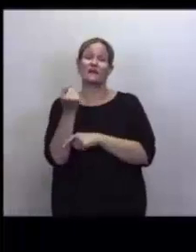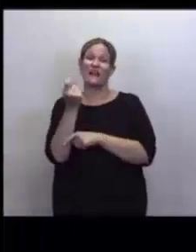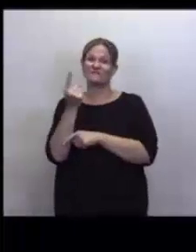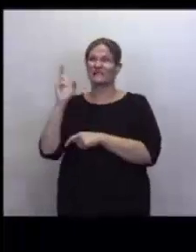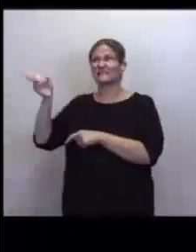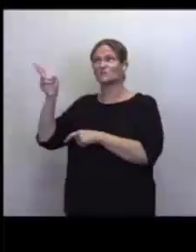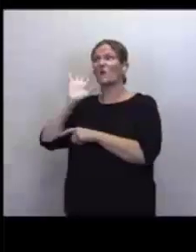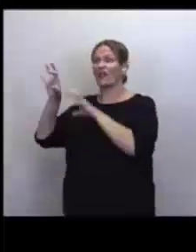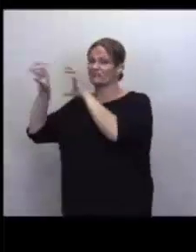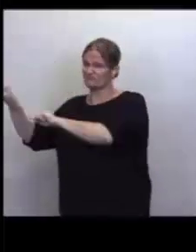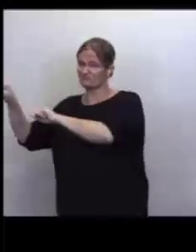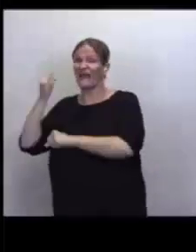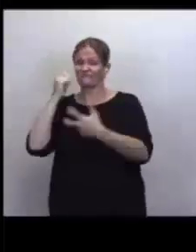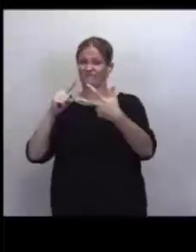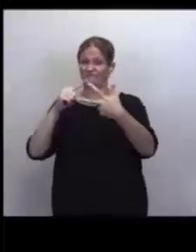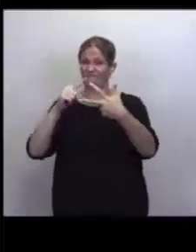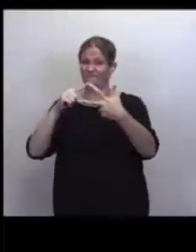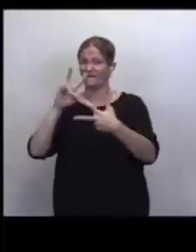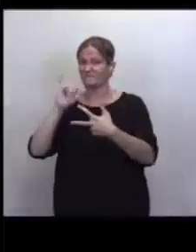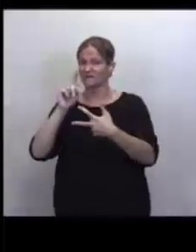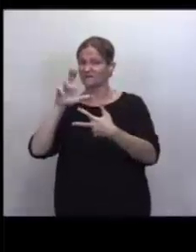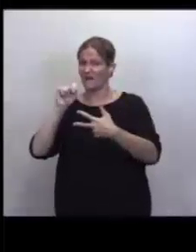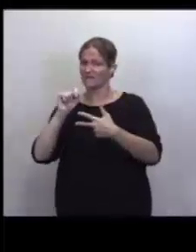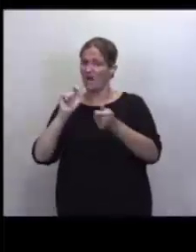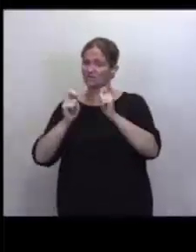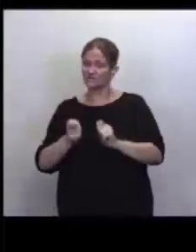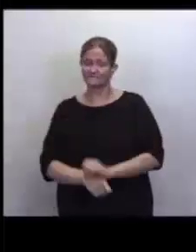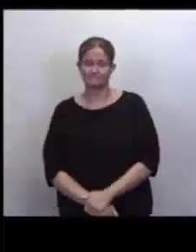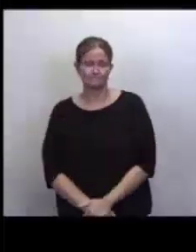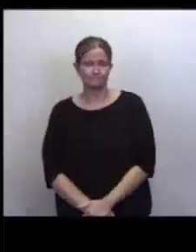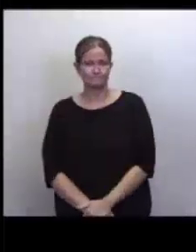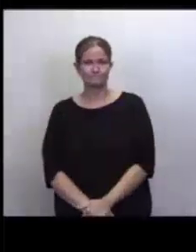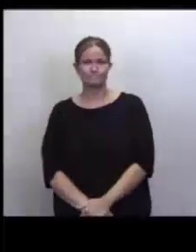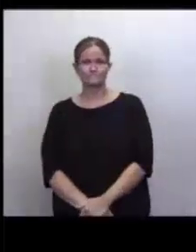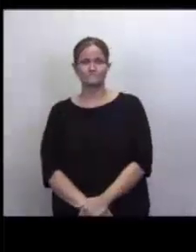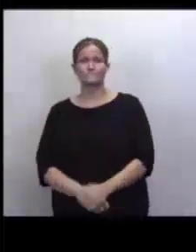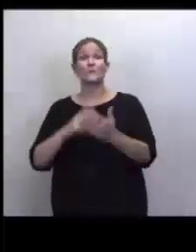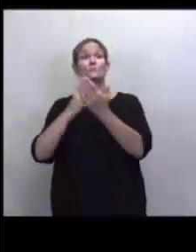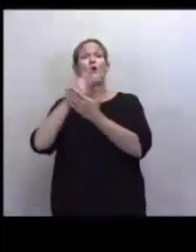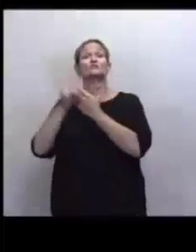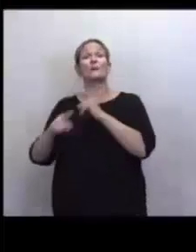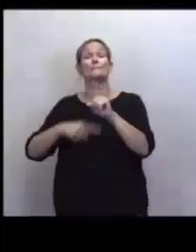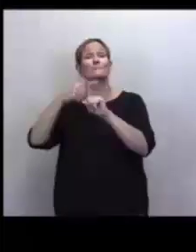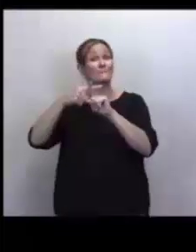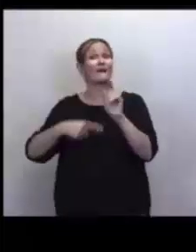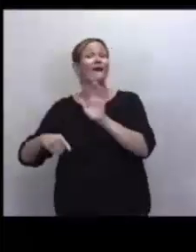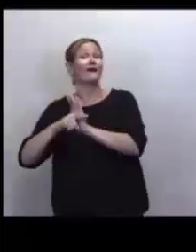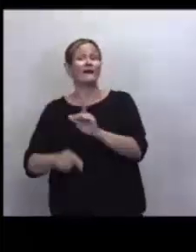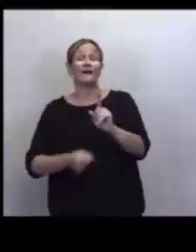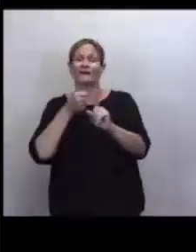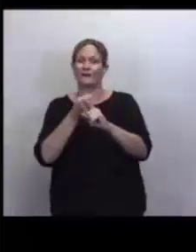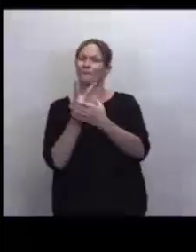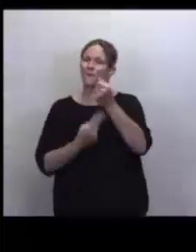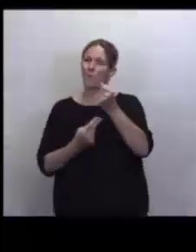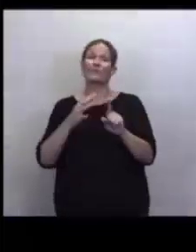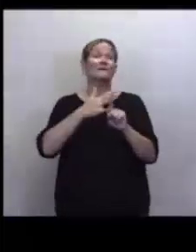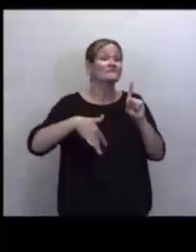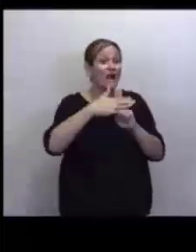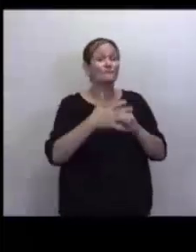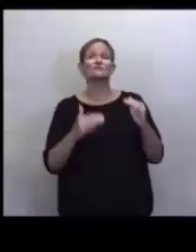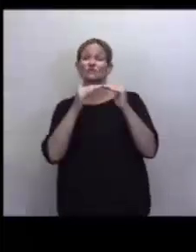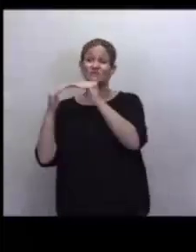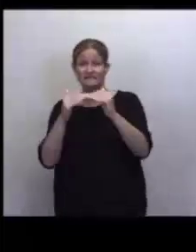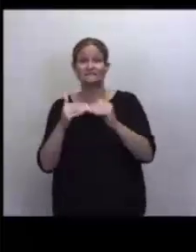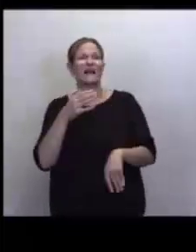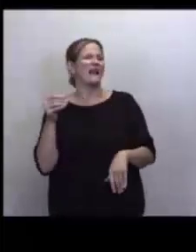históricos. Los efectos beneficiosos y adversos del proyecto se distribuirían equitativamente entre las